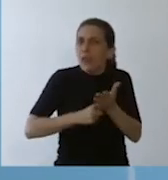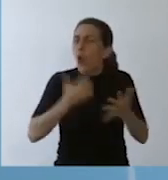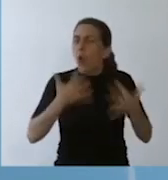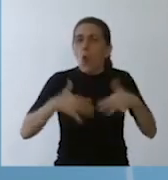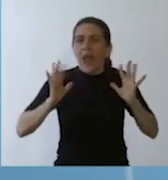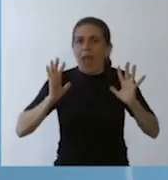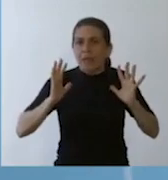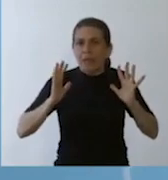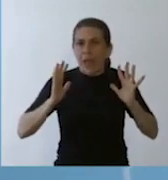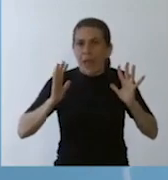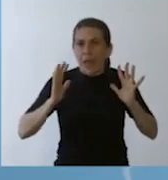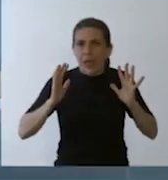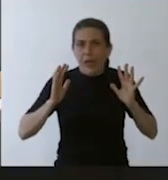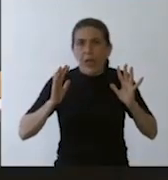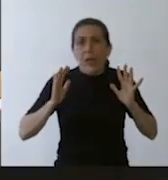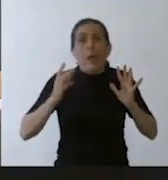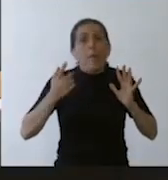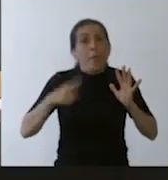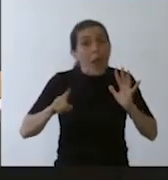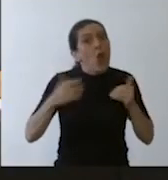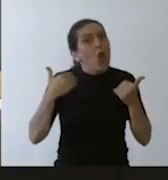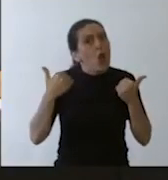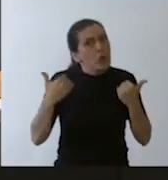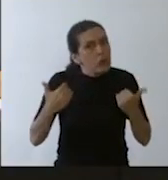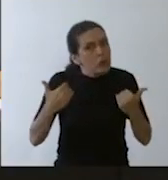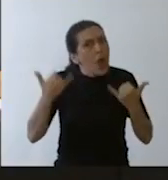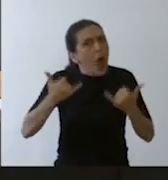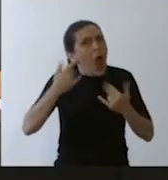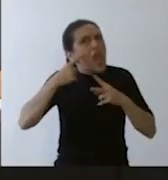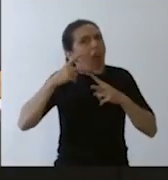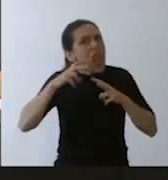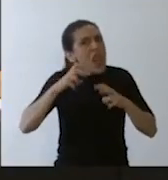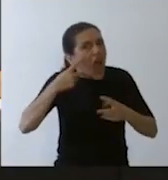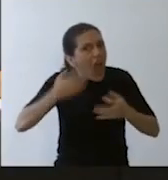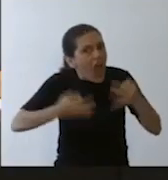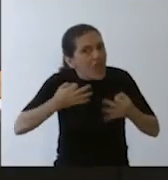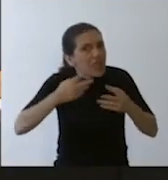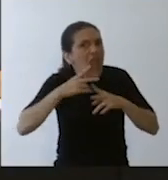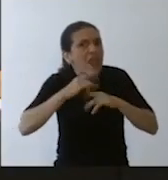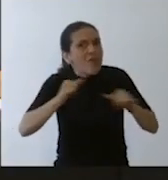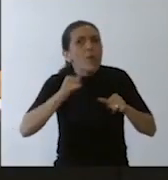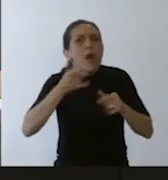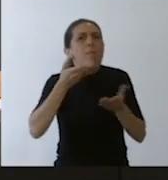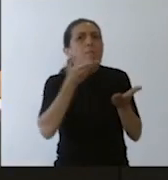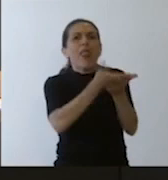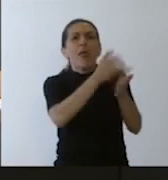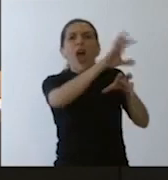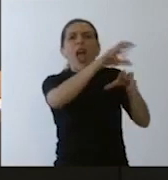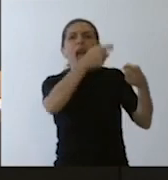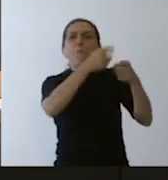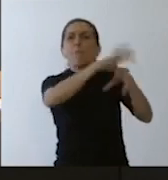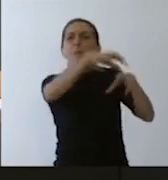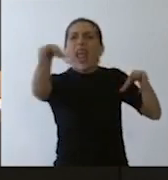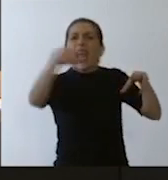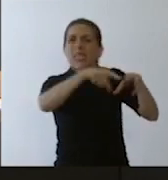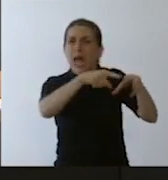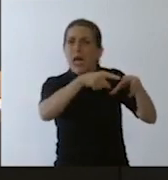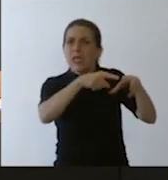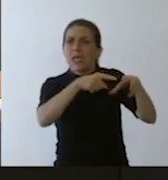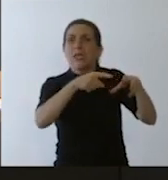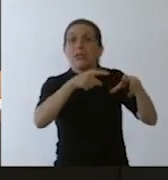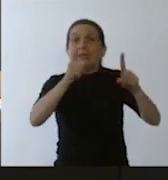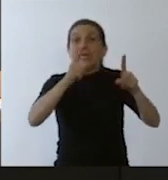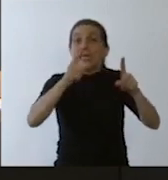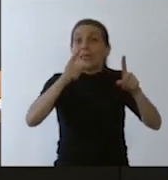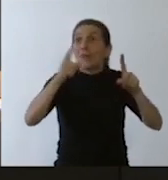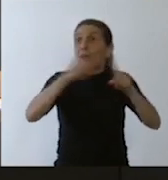inmediata, pero obviamente que hay un análisis y un informe que estamos requiriendo de las distintas empresas que operan con